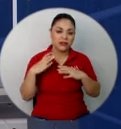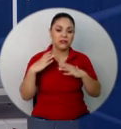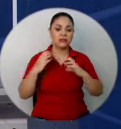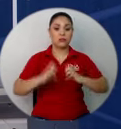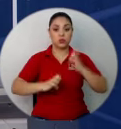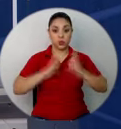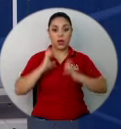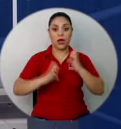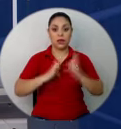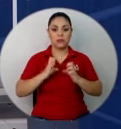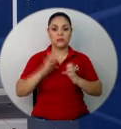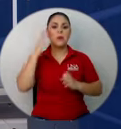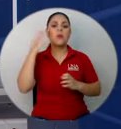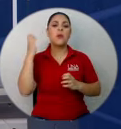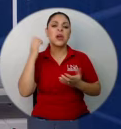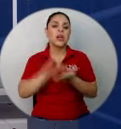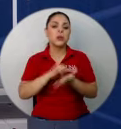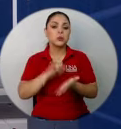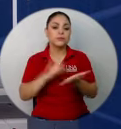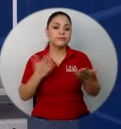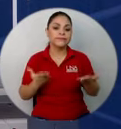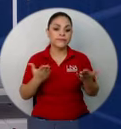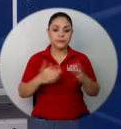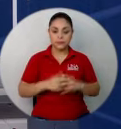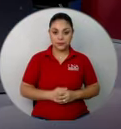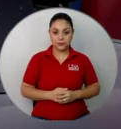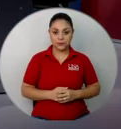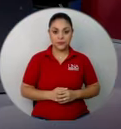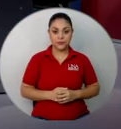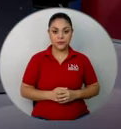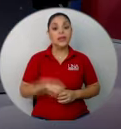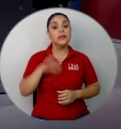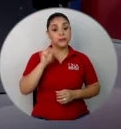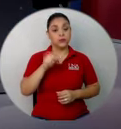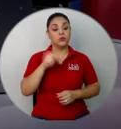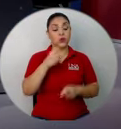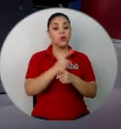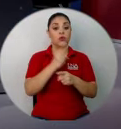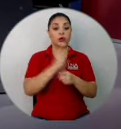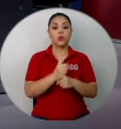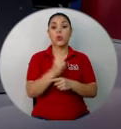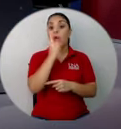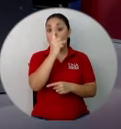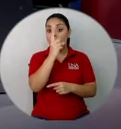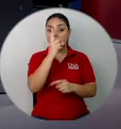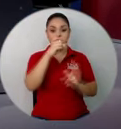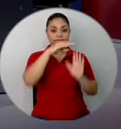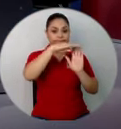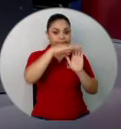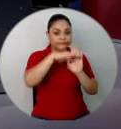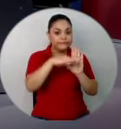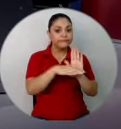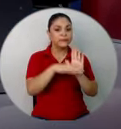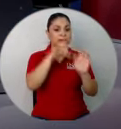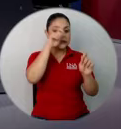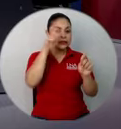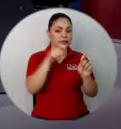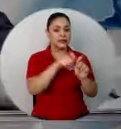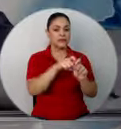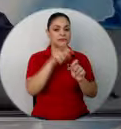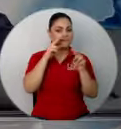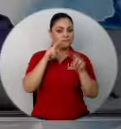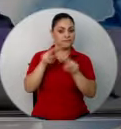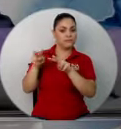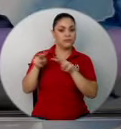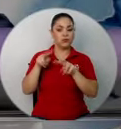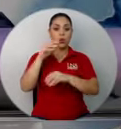emocional. ¿A qué se debe esto? Definitivamente, y un indicador que podemos ver a nivel de las organizaciones